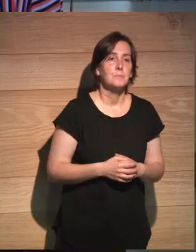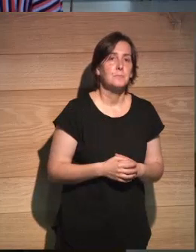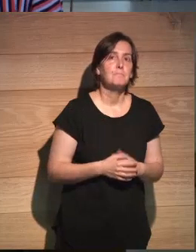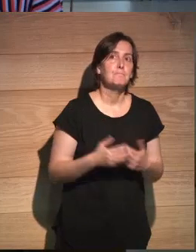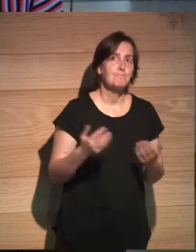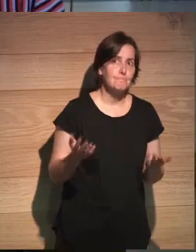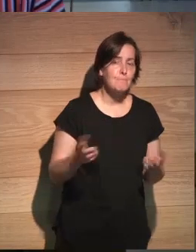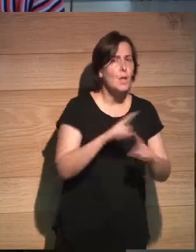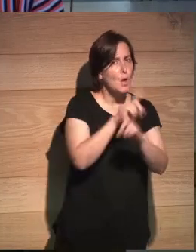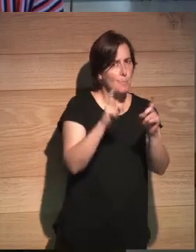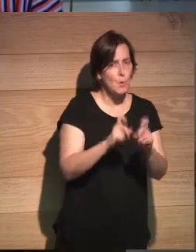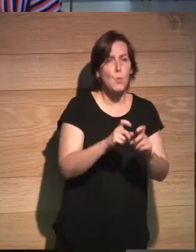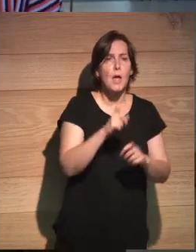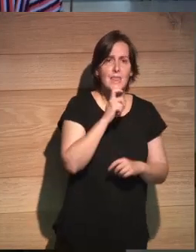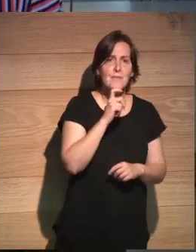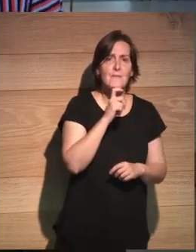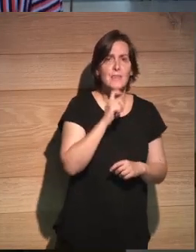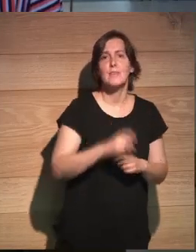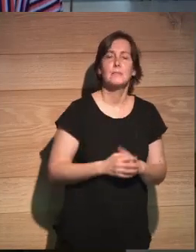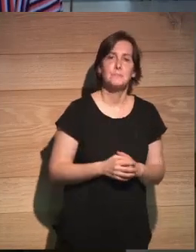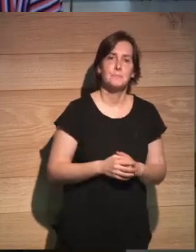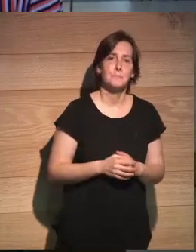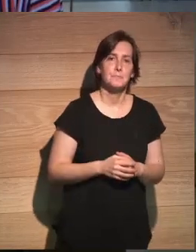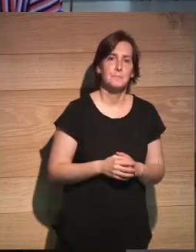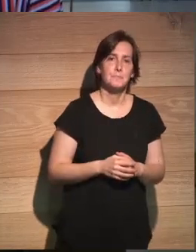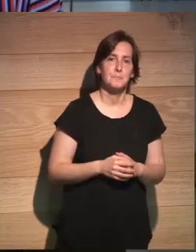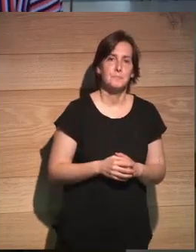Es que esa es una pregunta muy difícil.